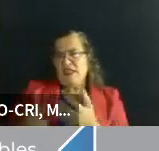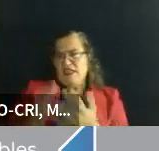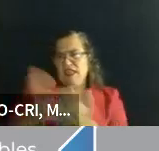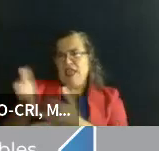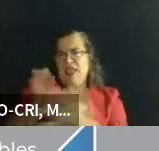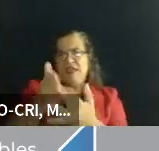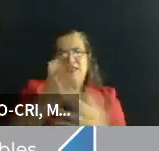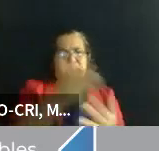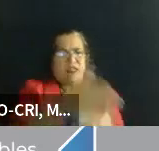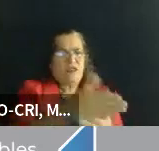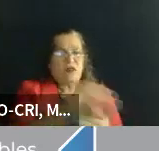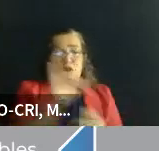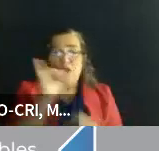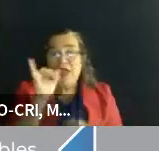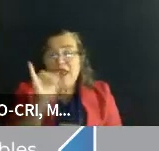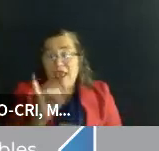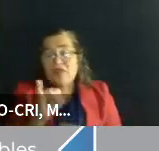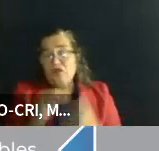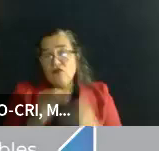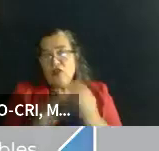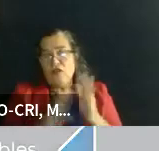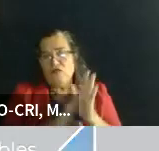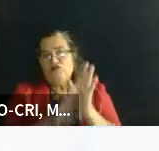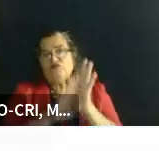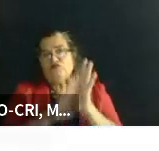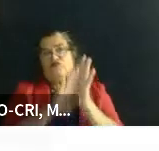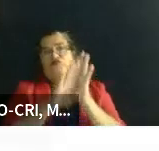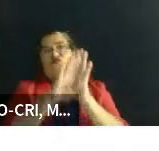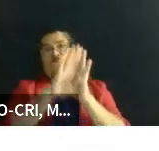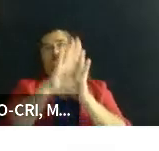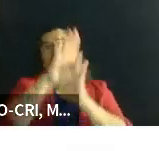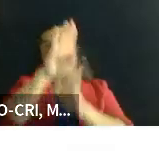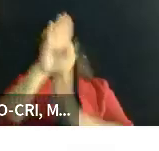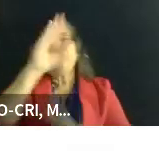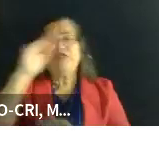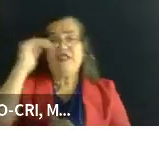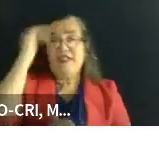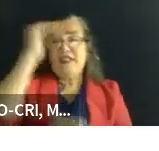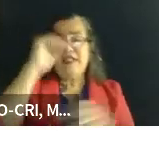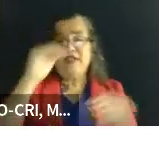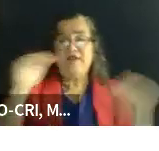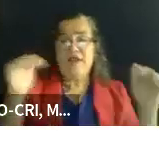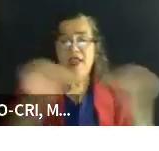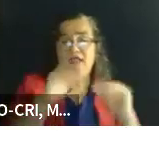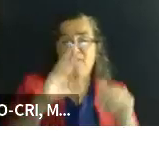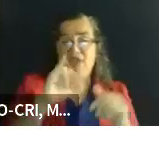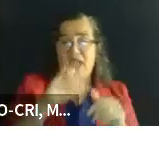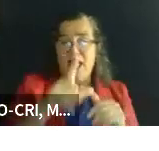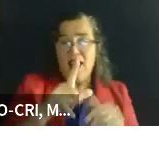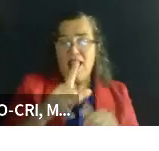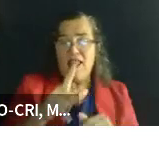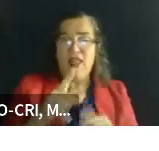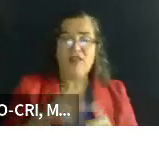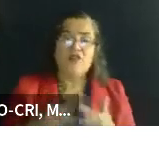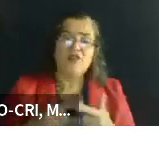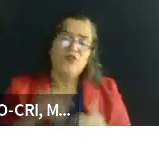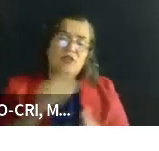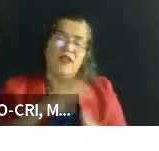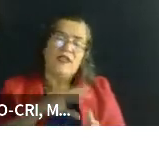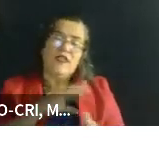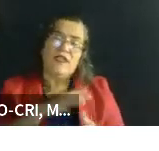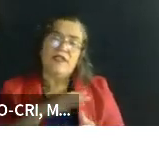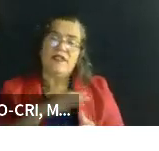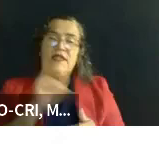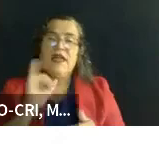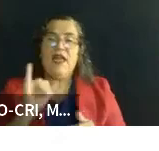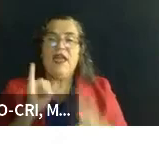permite elevar el nivel real de acceso a la educación superior. Entonces, cuando uno caracteriza estos trayectos formativos flexibles, y aquí